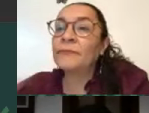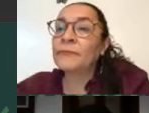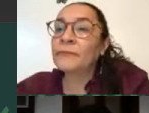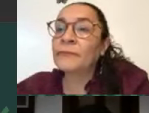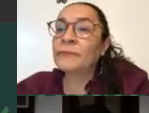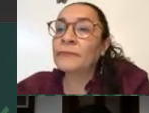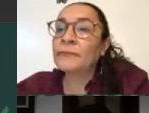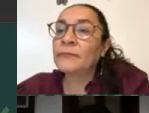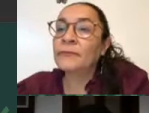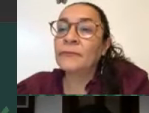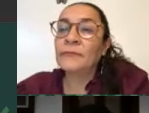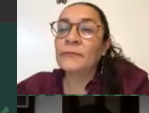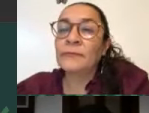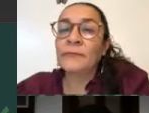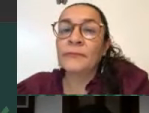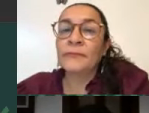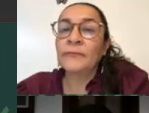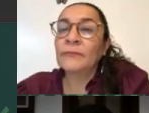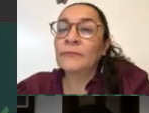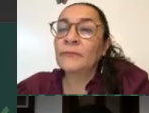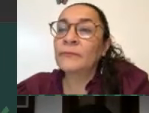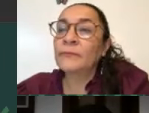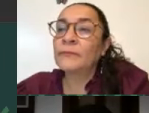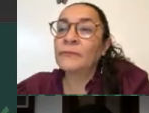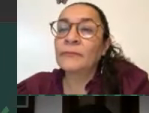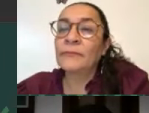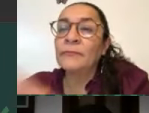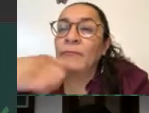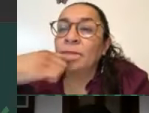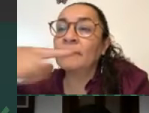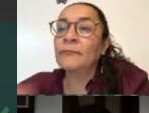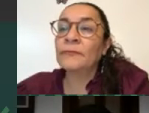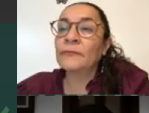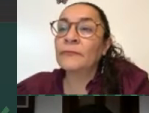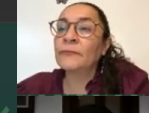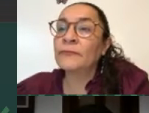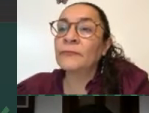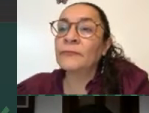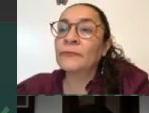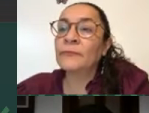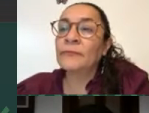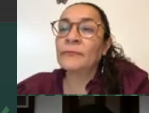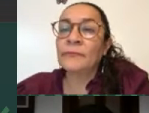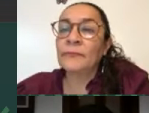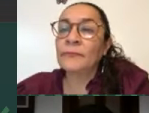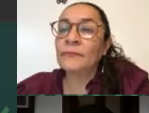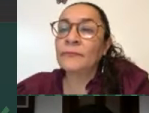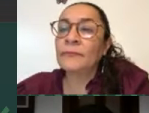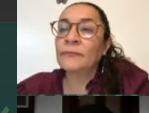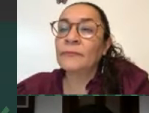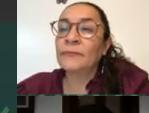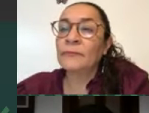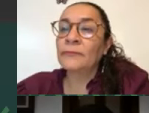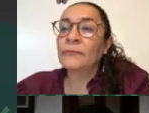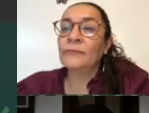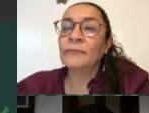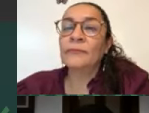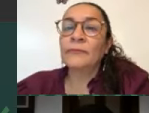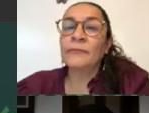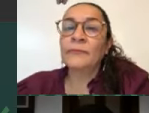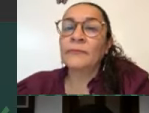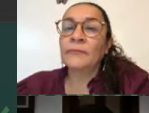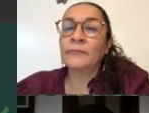medios tecnológicos con que se cuenta. No obstante, la propuesta de reforma, como ya lo